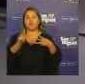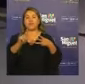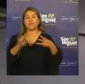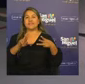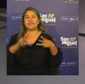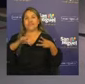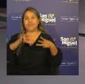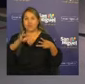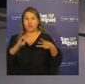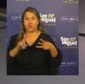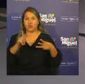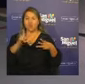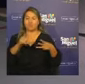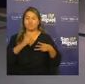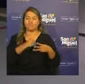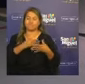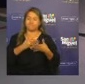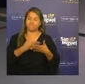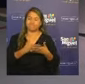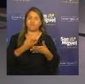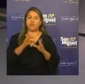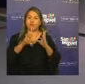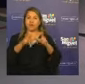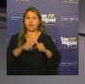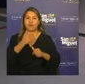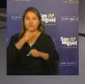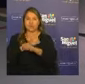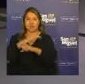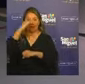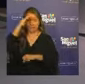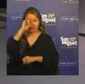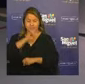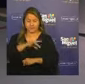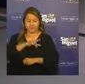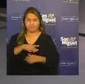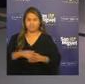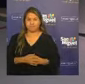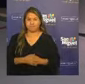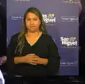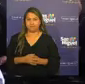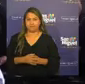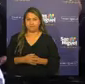Lobo. Nuestras condolencias a sus familias y a Carabineros de Chile.